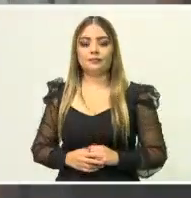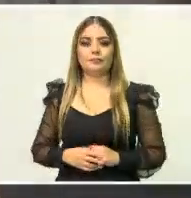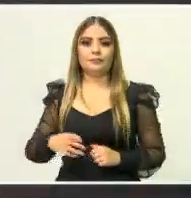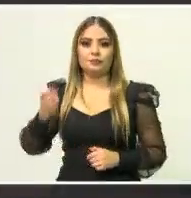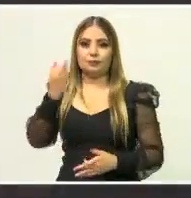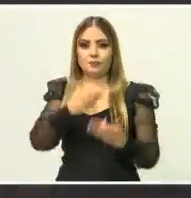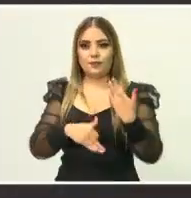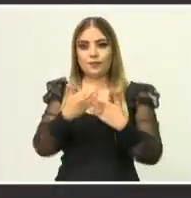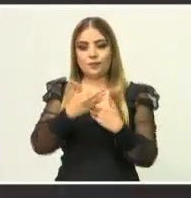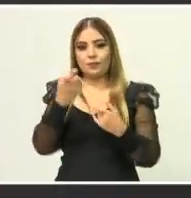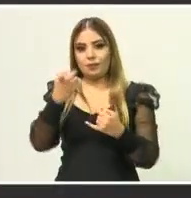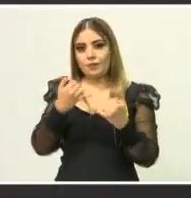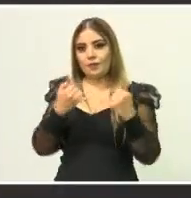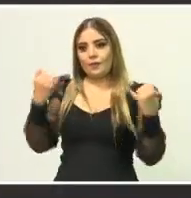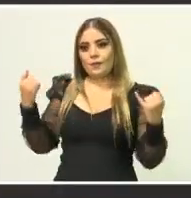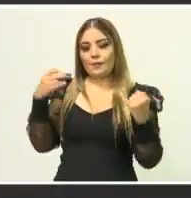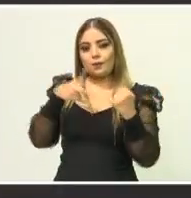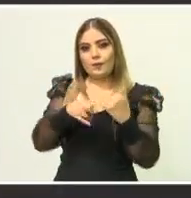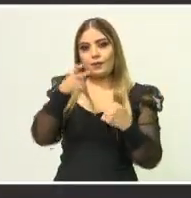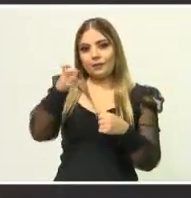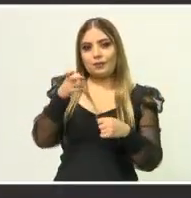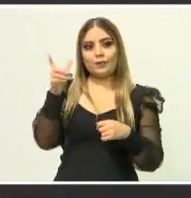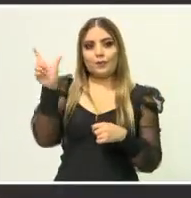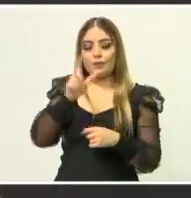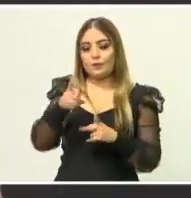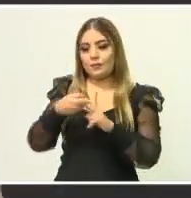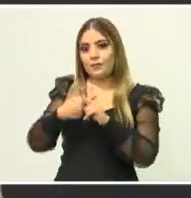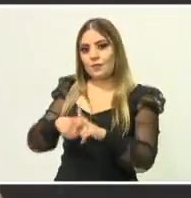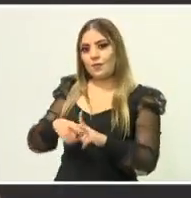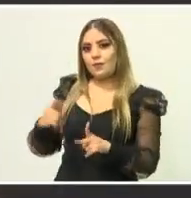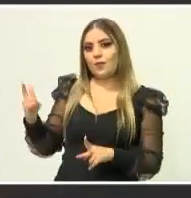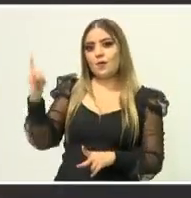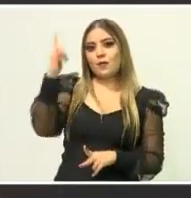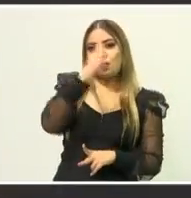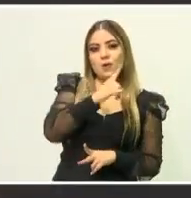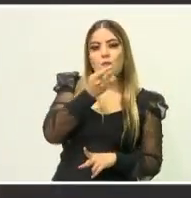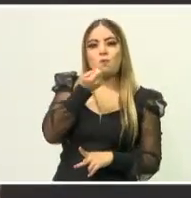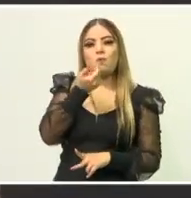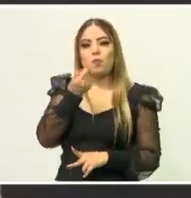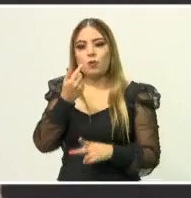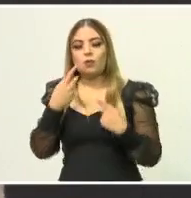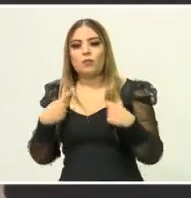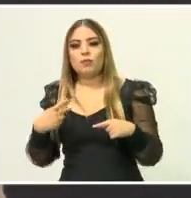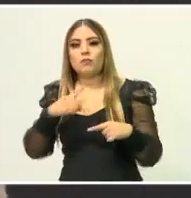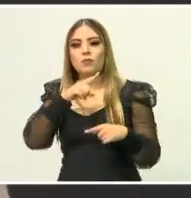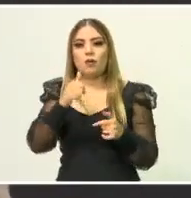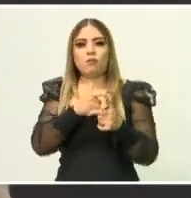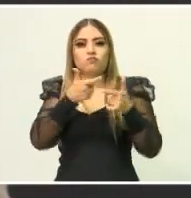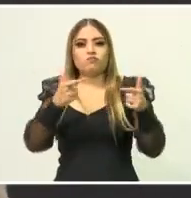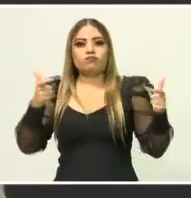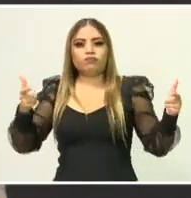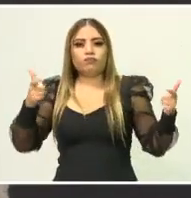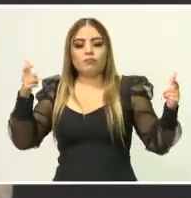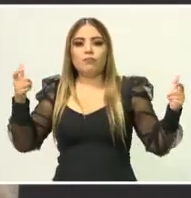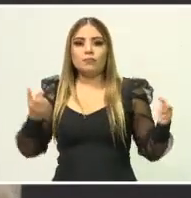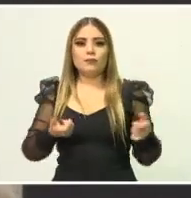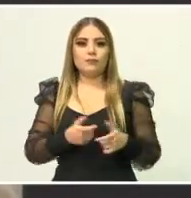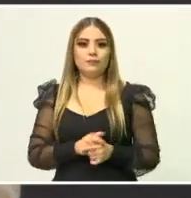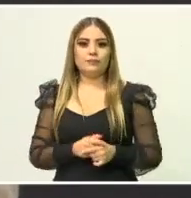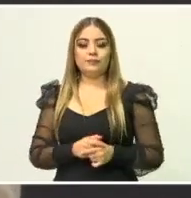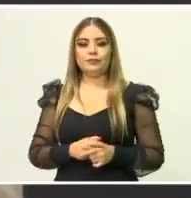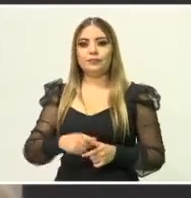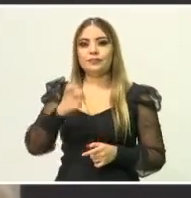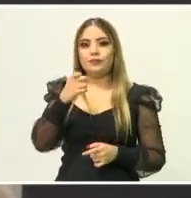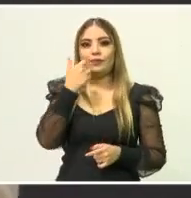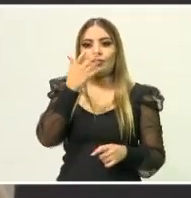vuelo inaugural más bien todo vuelo inicial normalmente empieza con una baja cantidad de pasajeros pero va creciendo a través del tiempo y la verdad es que lo que buscamos es